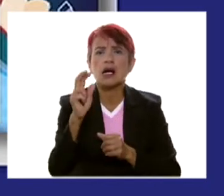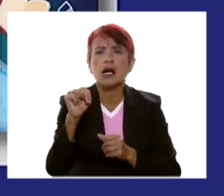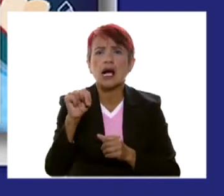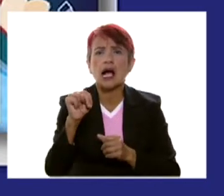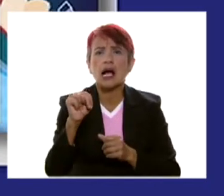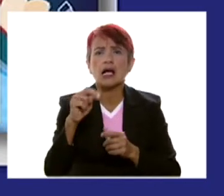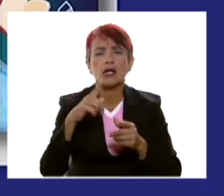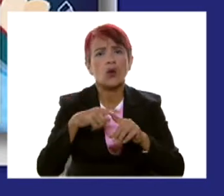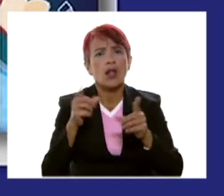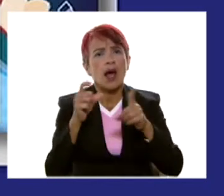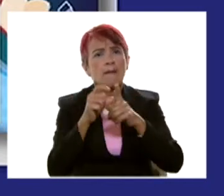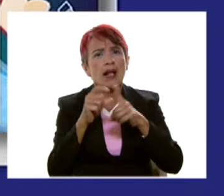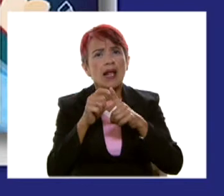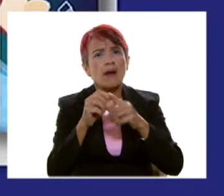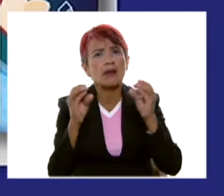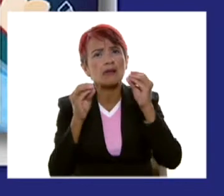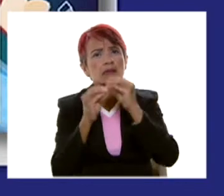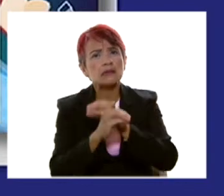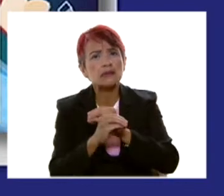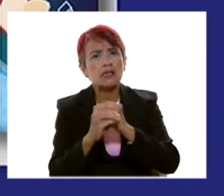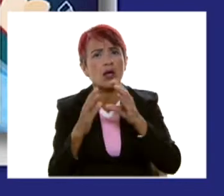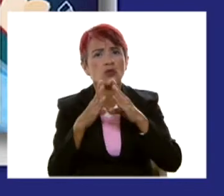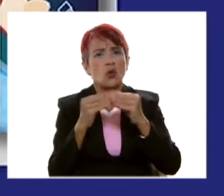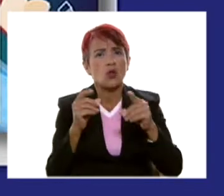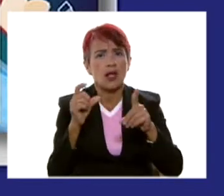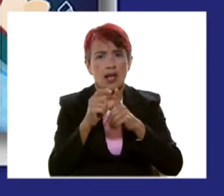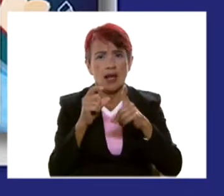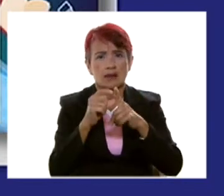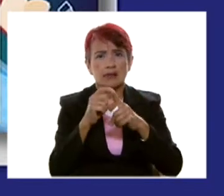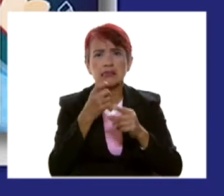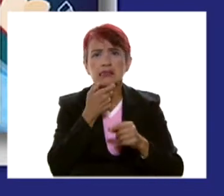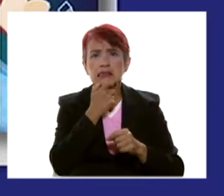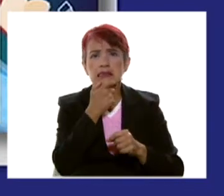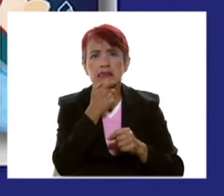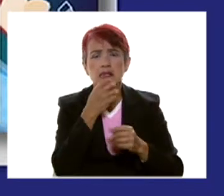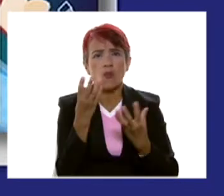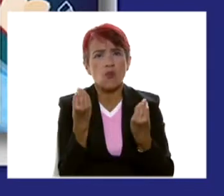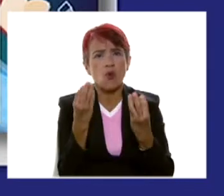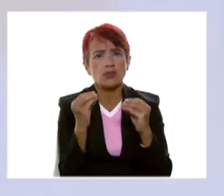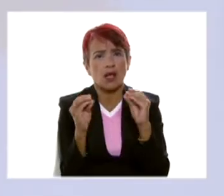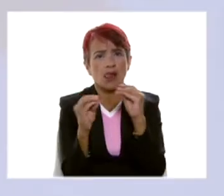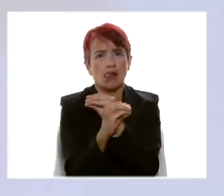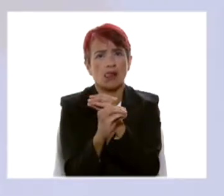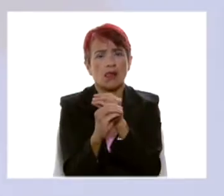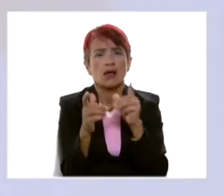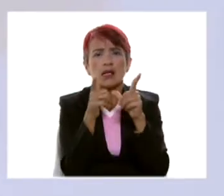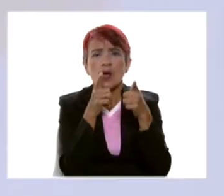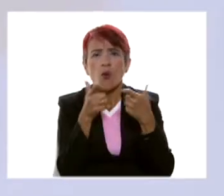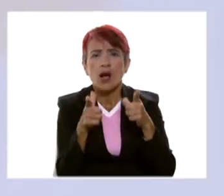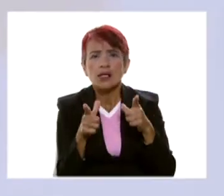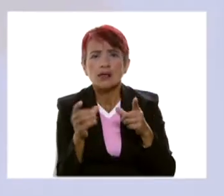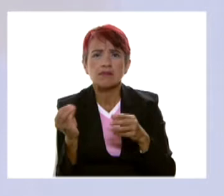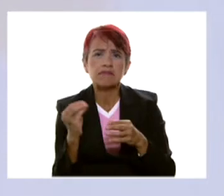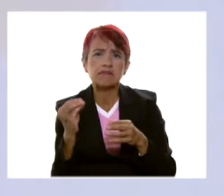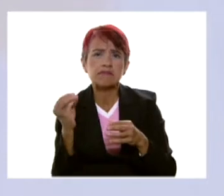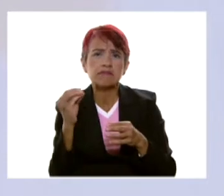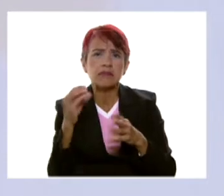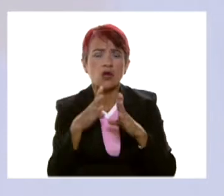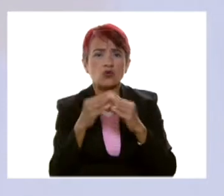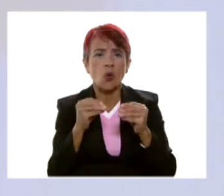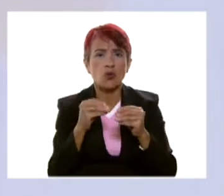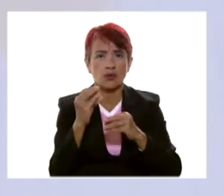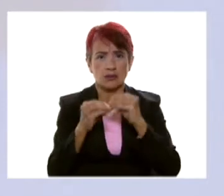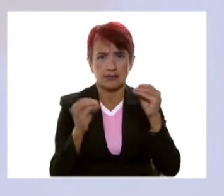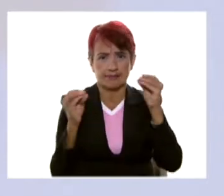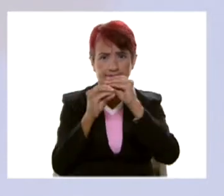una contracción, en inglés se utilizan muchas contracciones y recientemente el lenguaje ha ido evolucionando, por así decirlo, y se está contrayendo